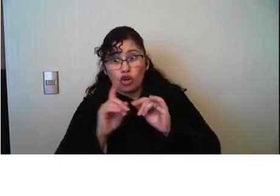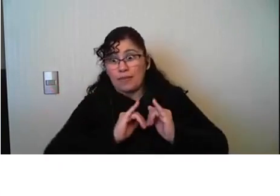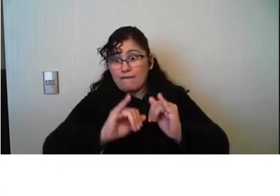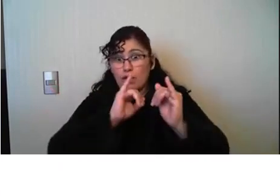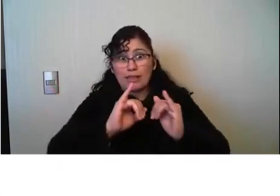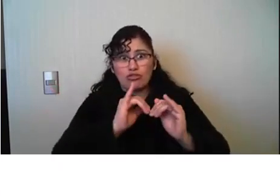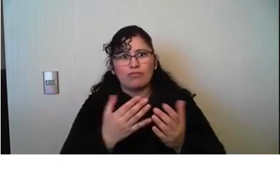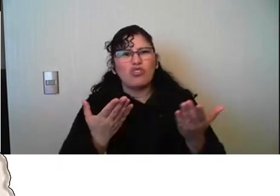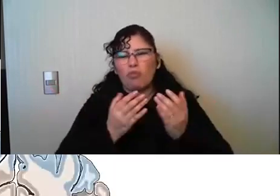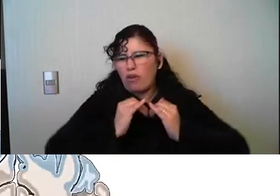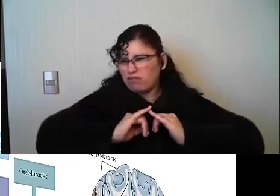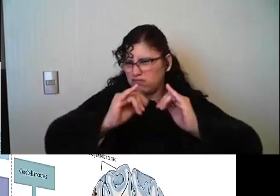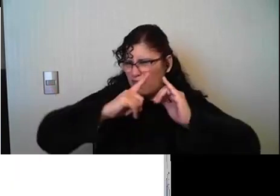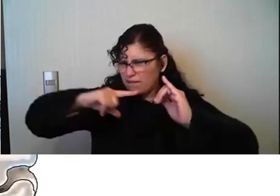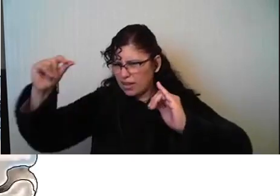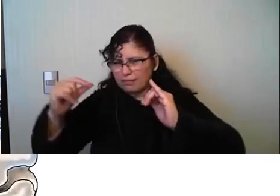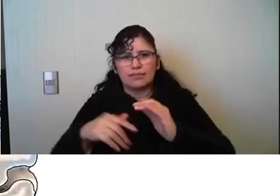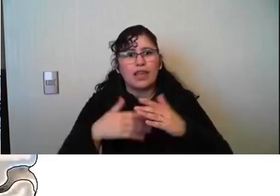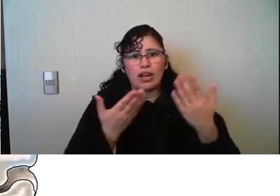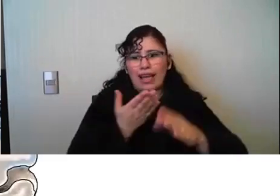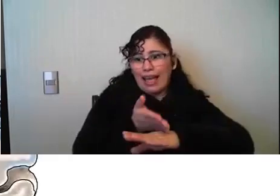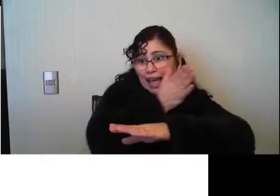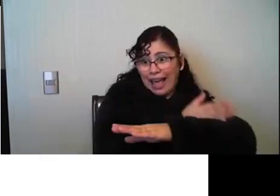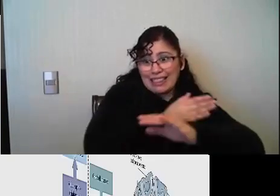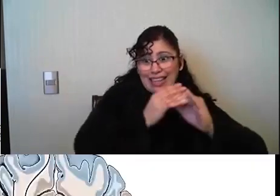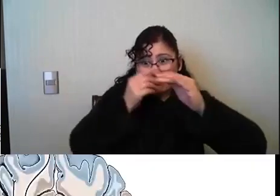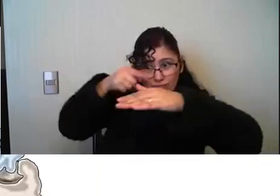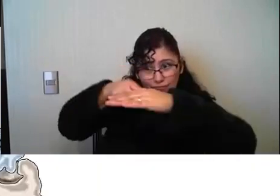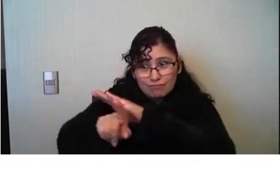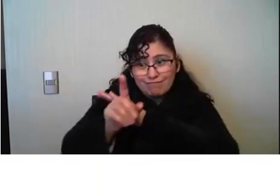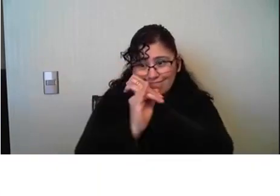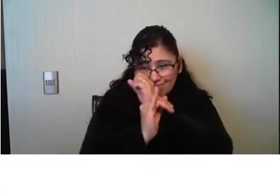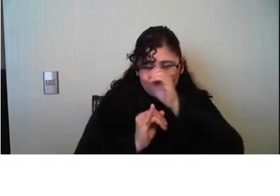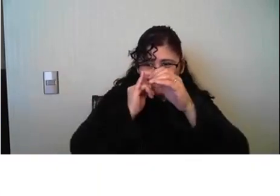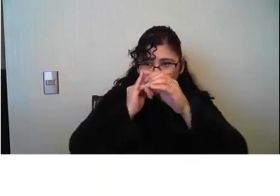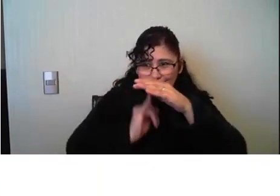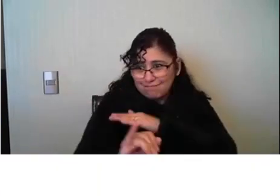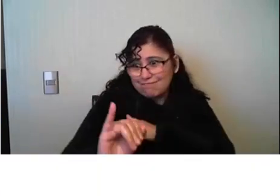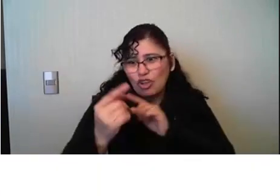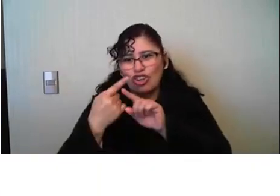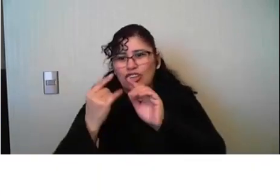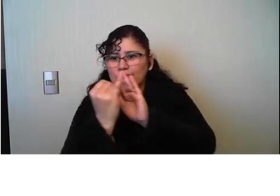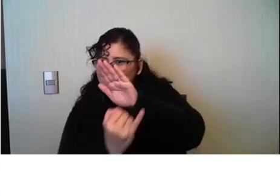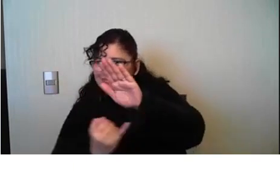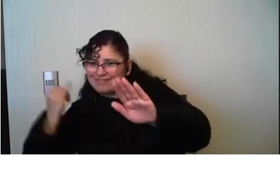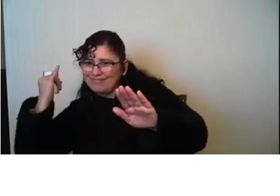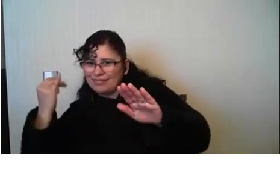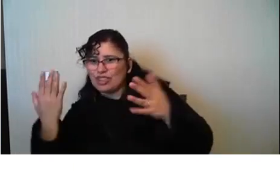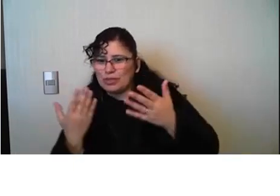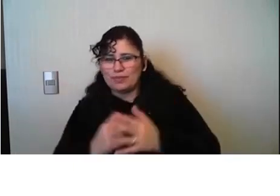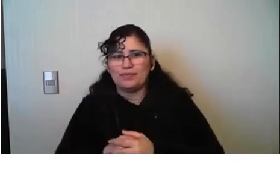¿ya? Esta es la entrada y esta es la salida. Otra forma de verlo y estudiarlo, si tienen acceso, esta